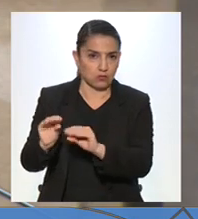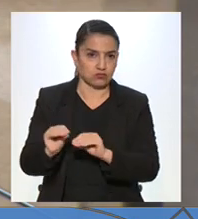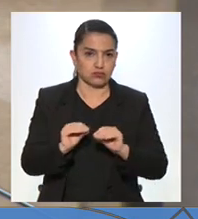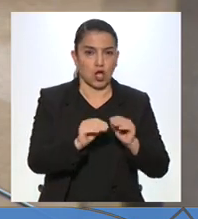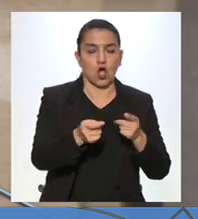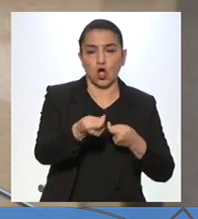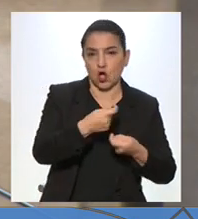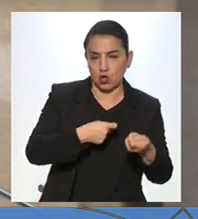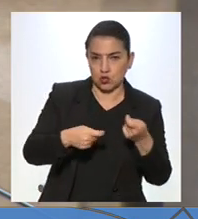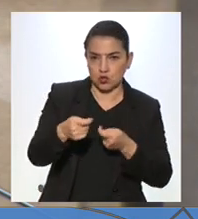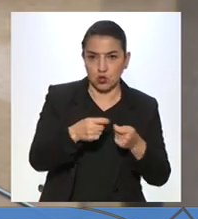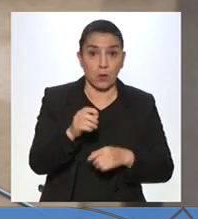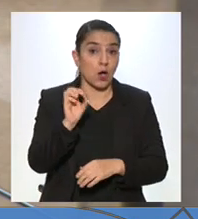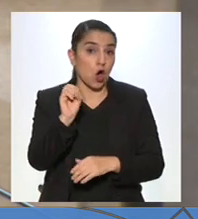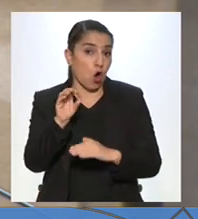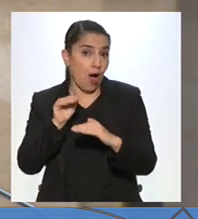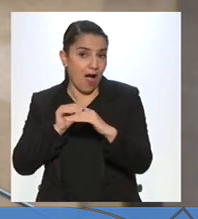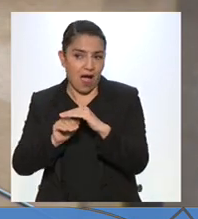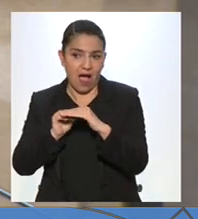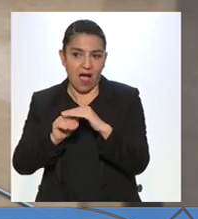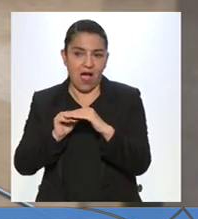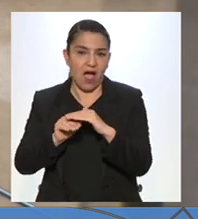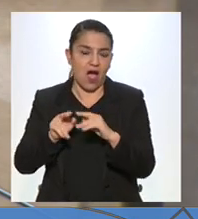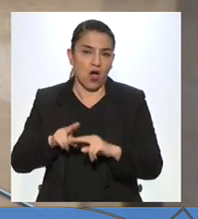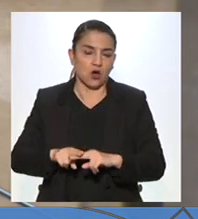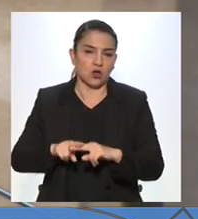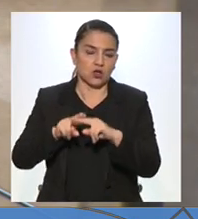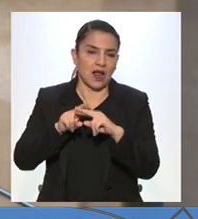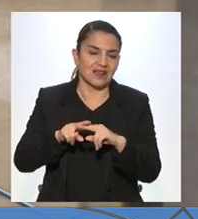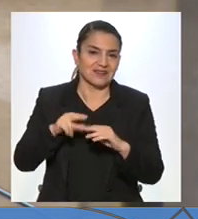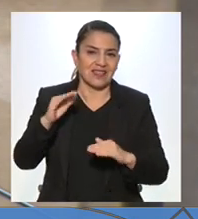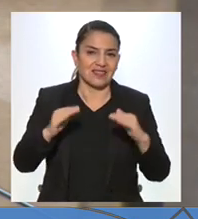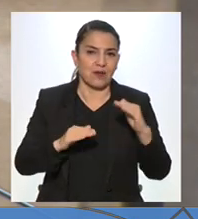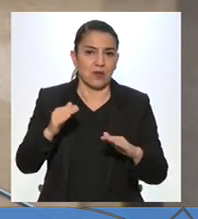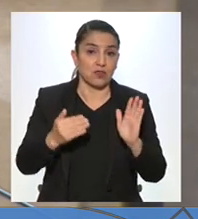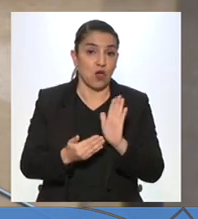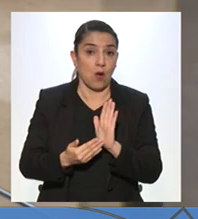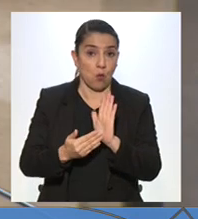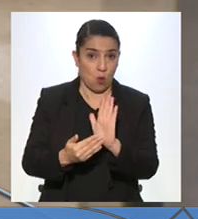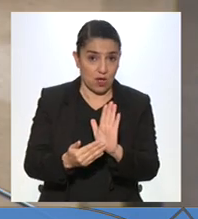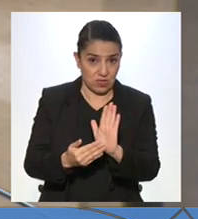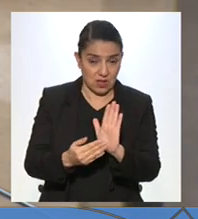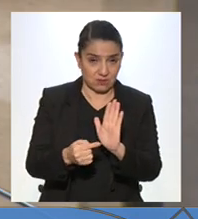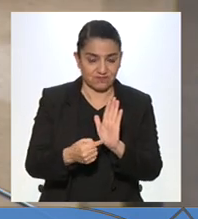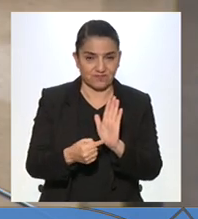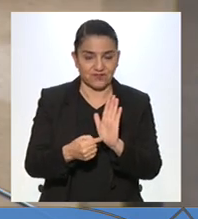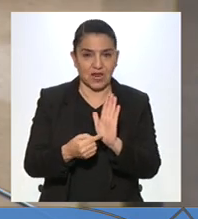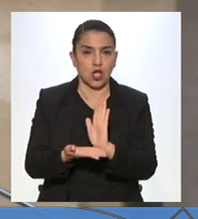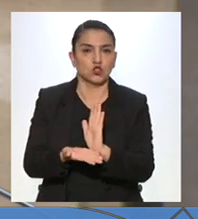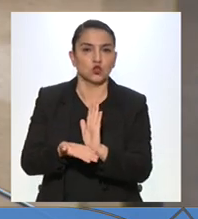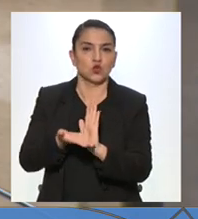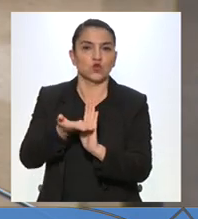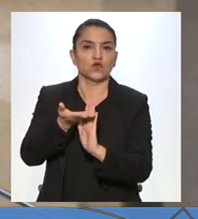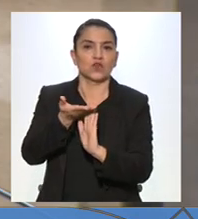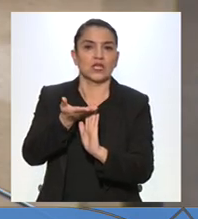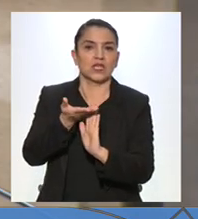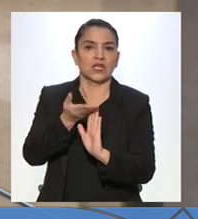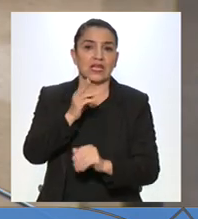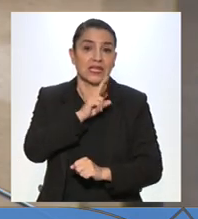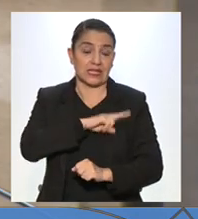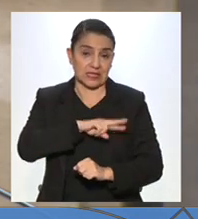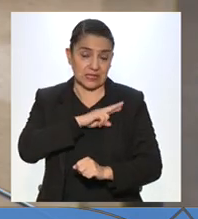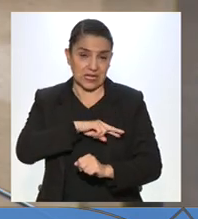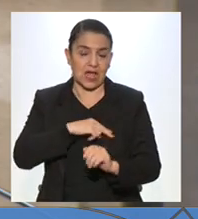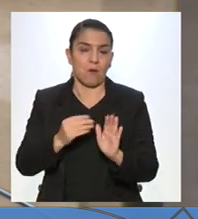consumo o a ahorrarse, dependiendo de cuáles sean las señales que estemos entregando. Entonces, al subir la tasa, estamos dando una señal en el sentido de